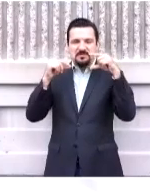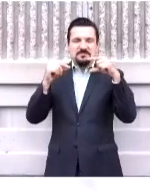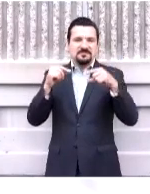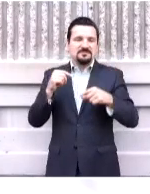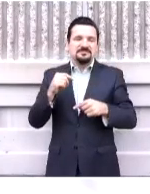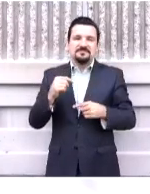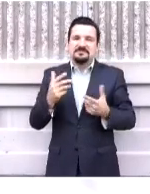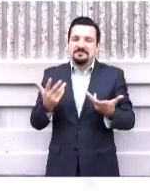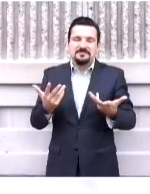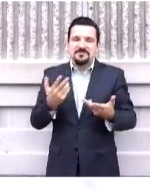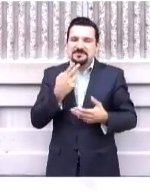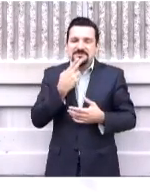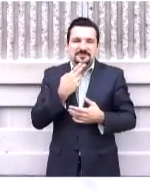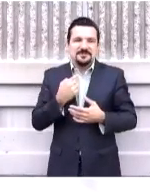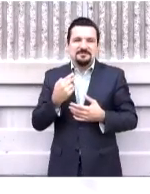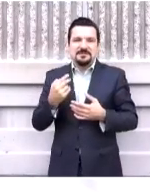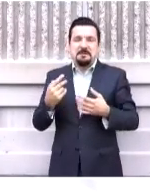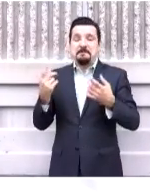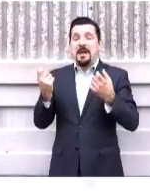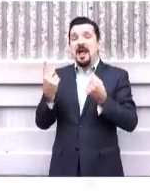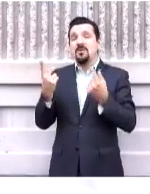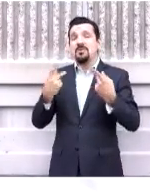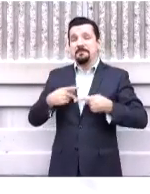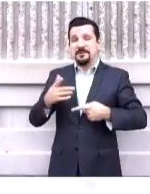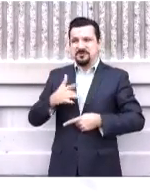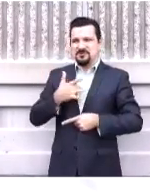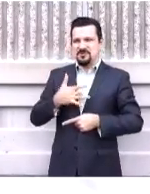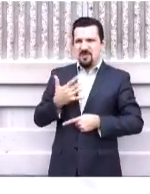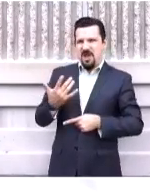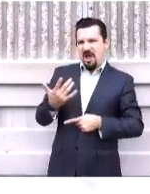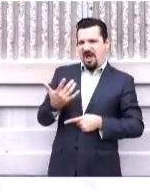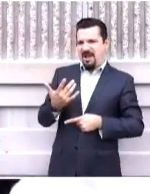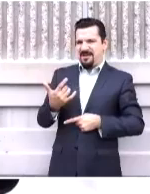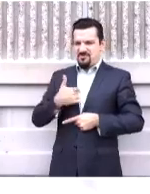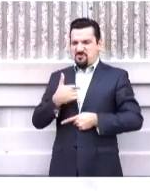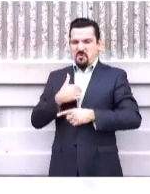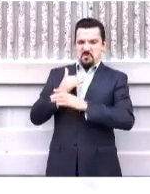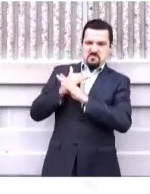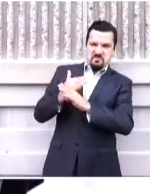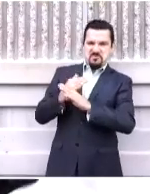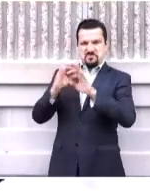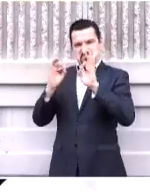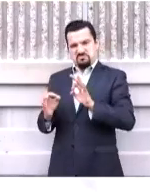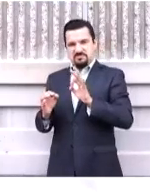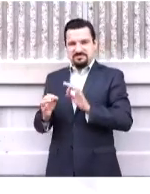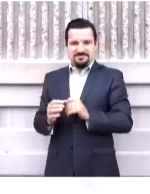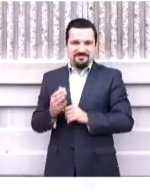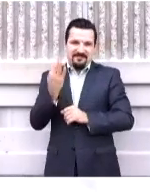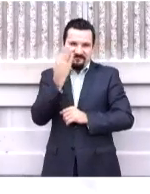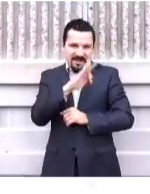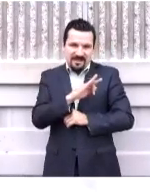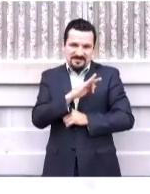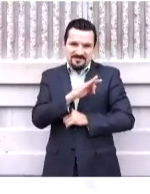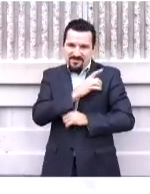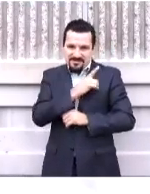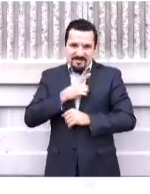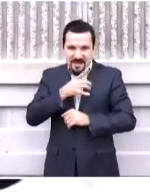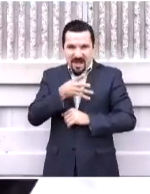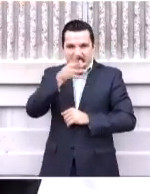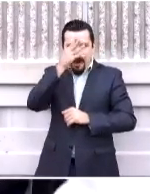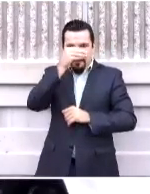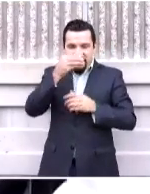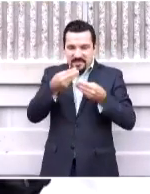de seguridad, de que estoy protegido. Pero insisto, hay que saber ponérnoslos y hay que